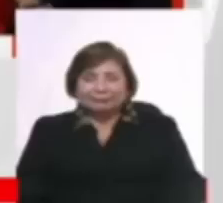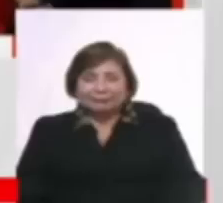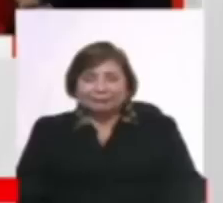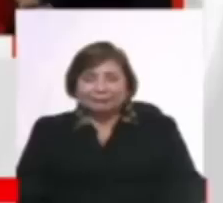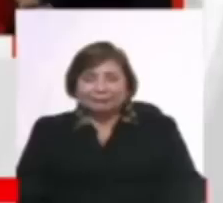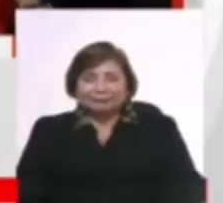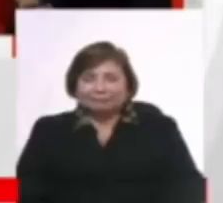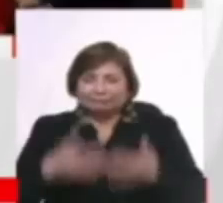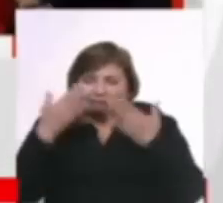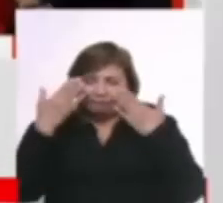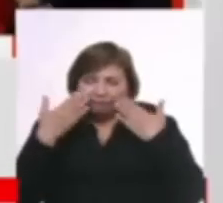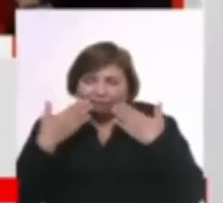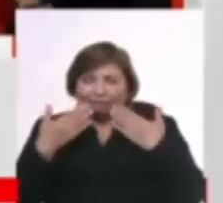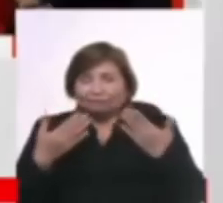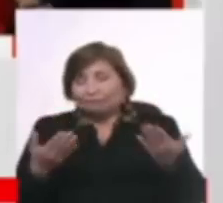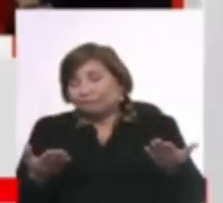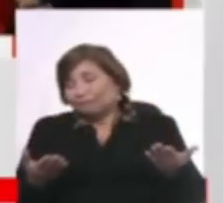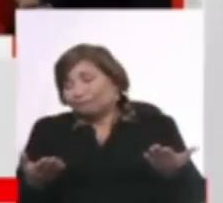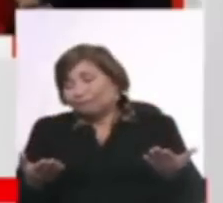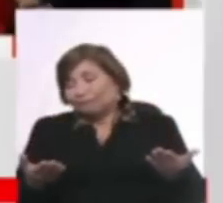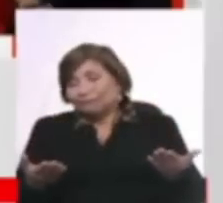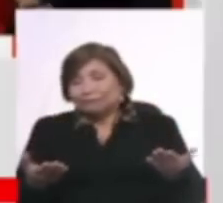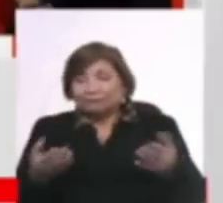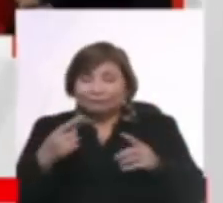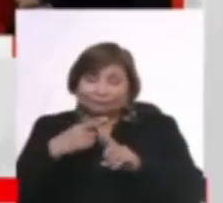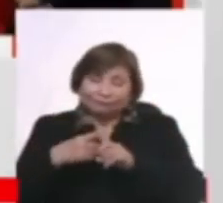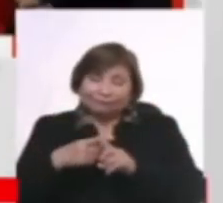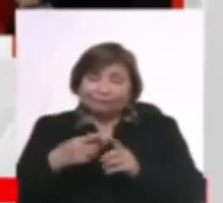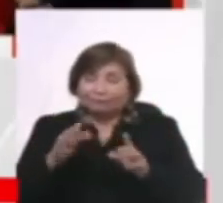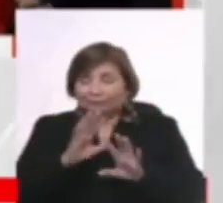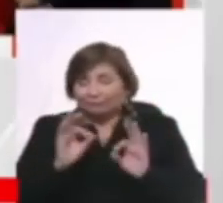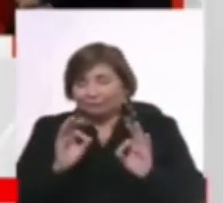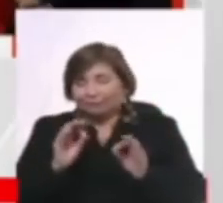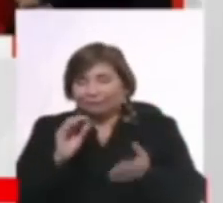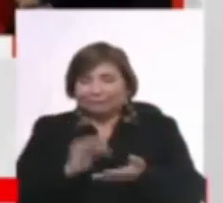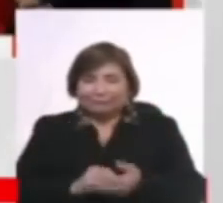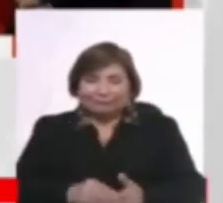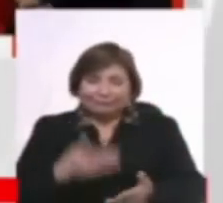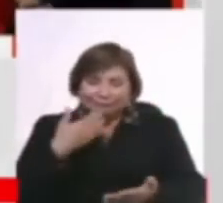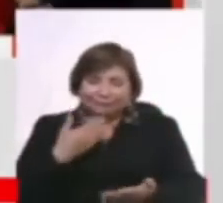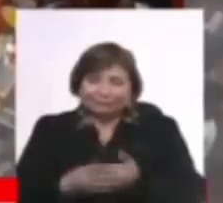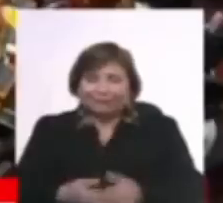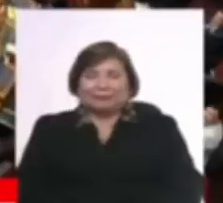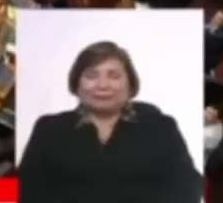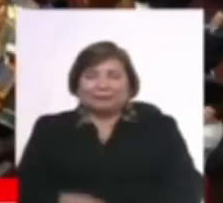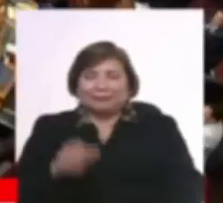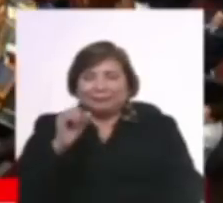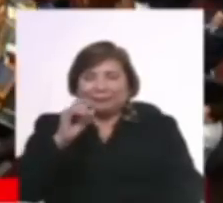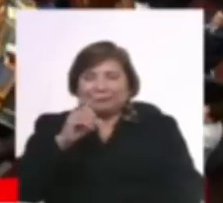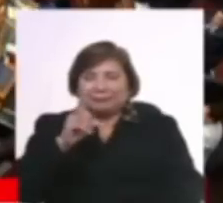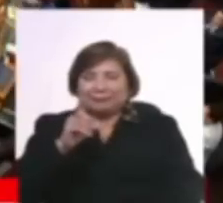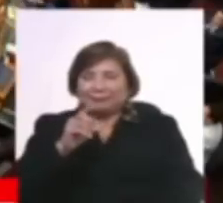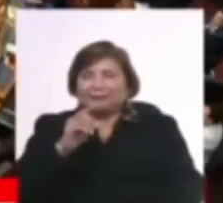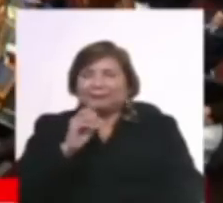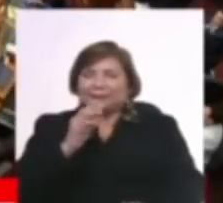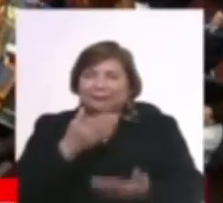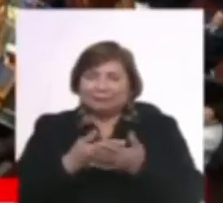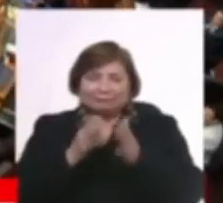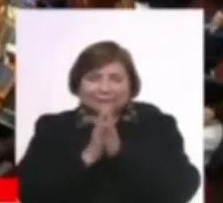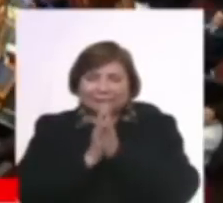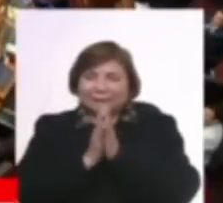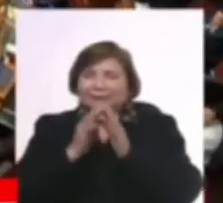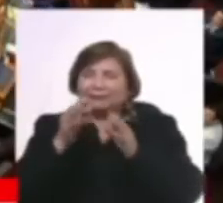con mucha tristeza iremos a favor. Nada más. Gracias. Quiero pedirles, ¿no?,